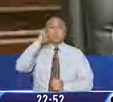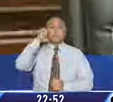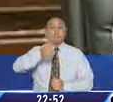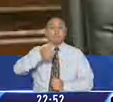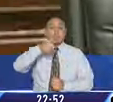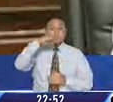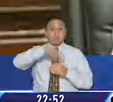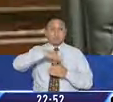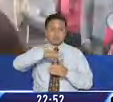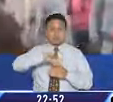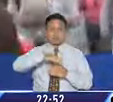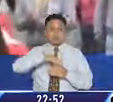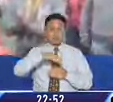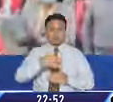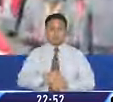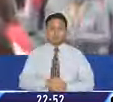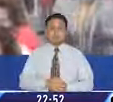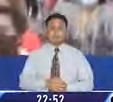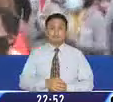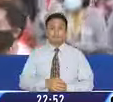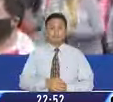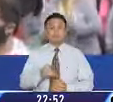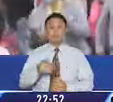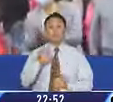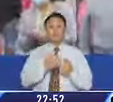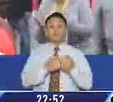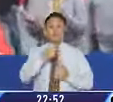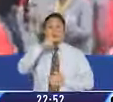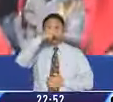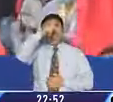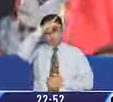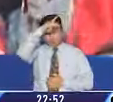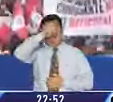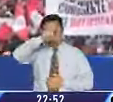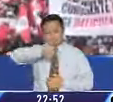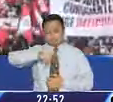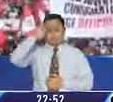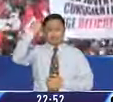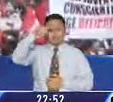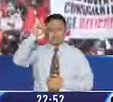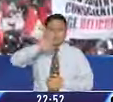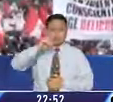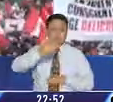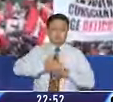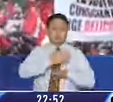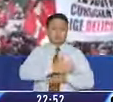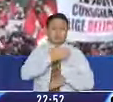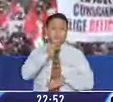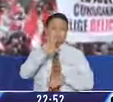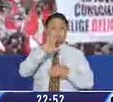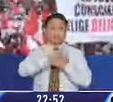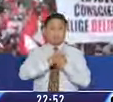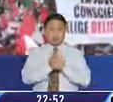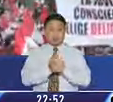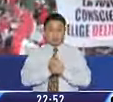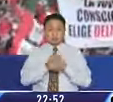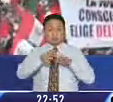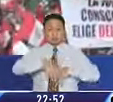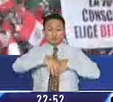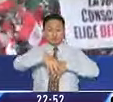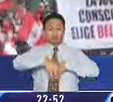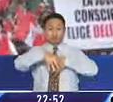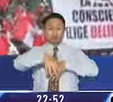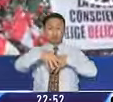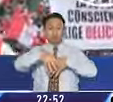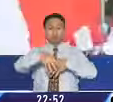o miércoles. Tras el tenso momento que vive Perú y luego de que miles de ciudadanos marcharon el pasado 5 de noviembre en la denominada